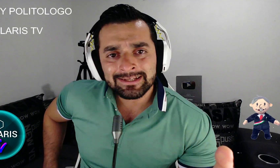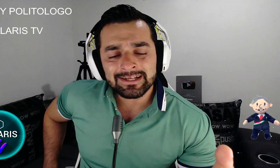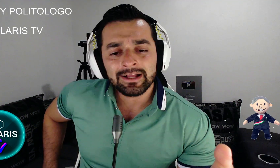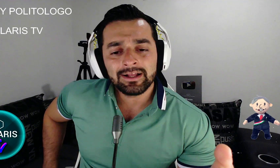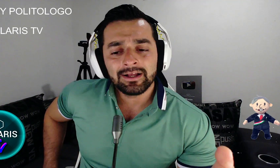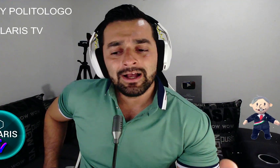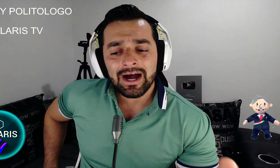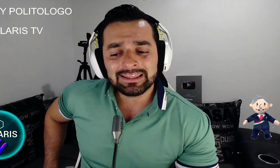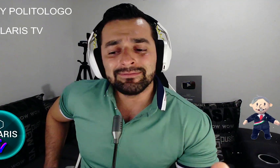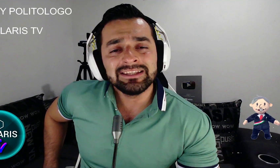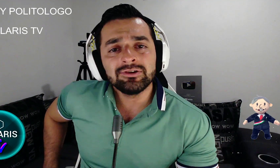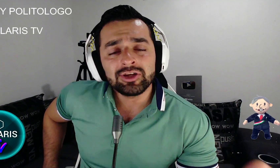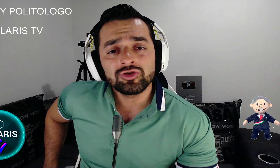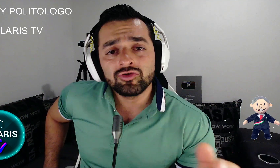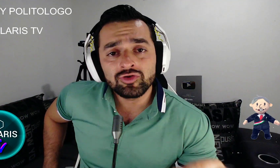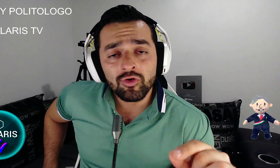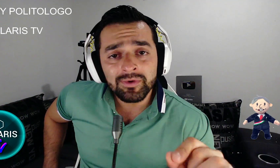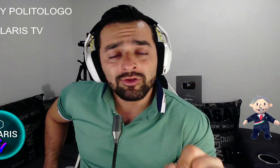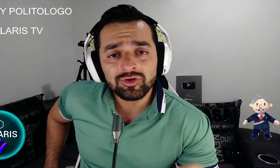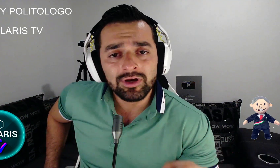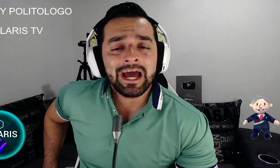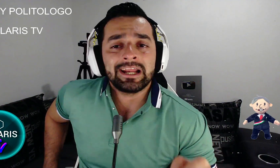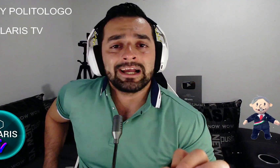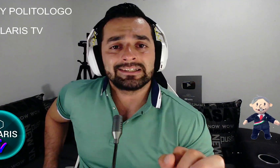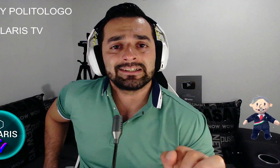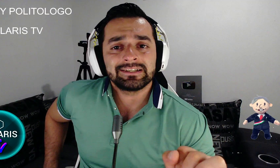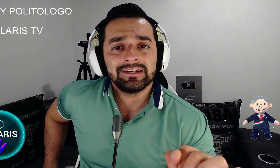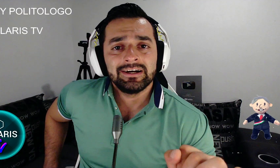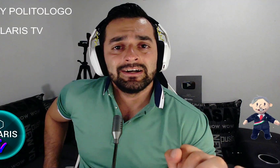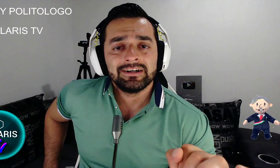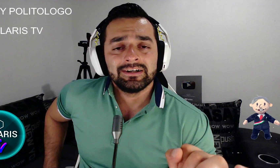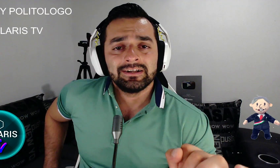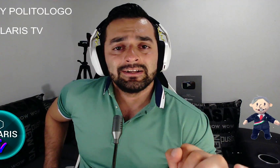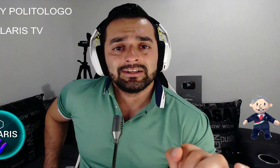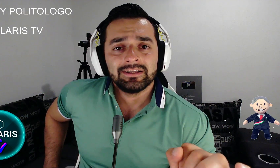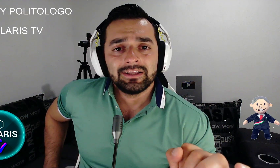y viceversa a través de los años con los gobiernos oligarcas